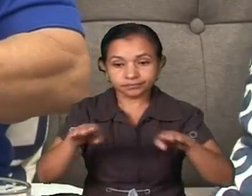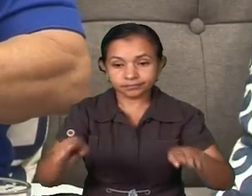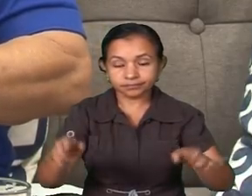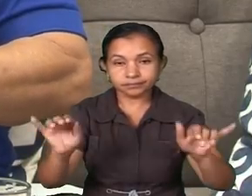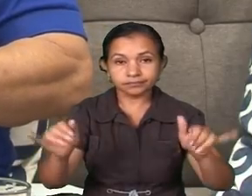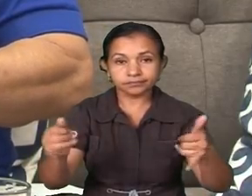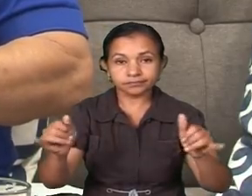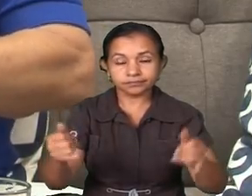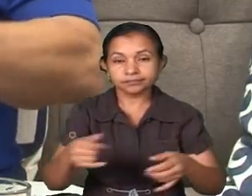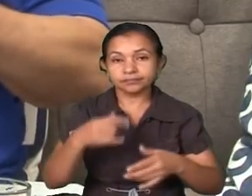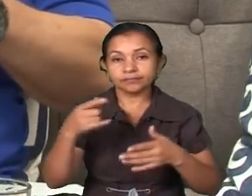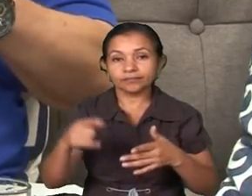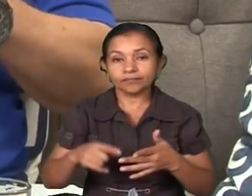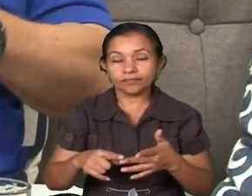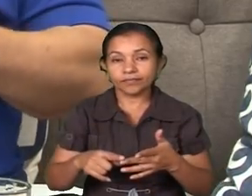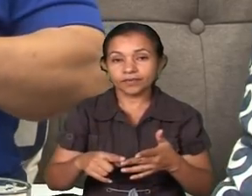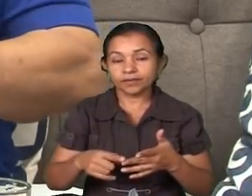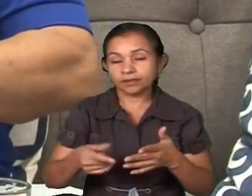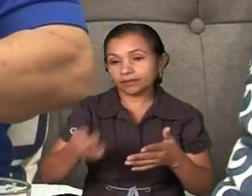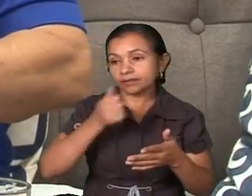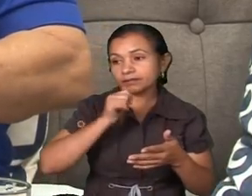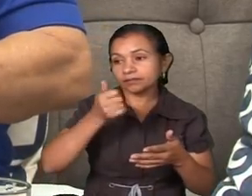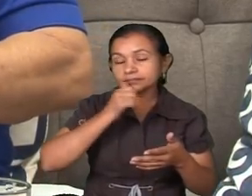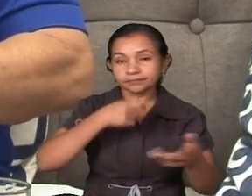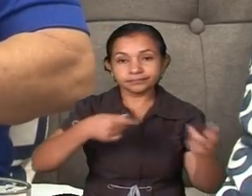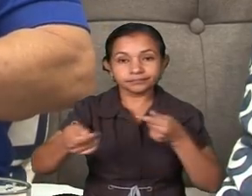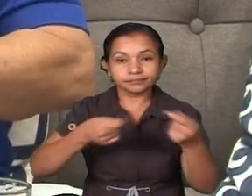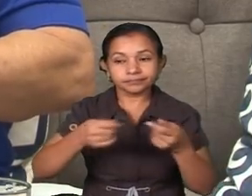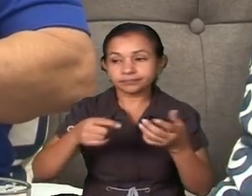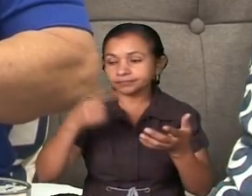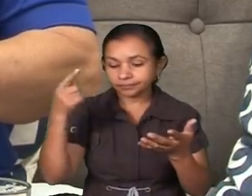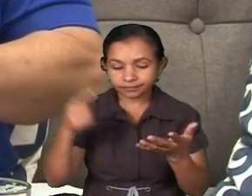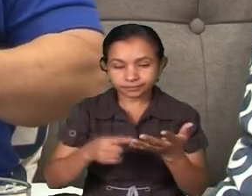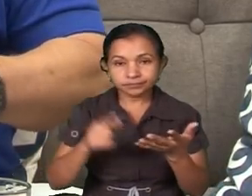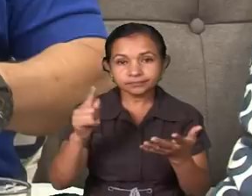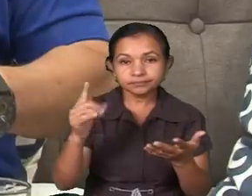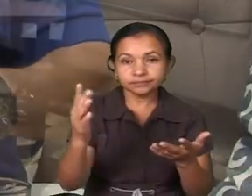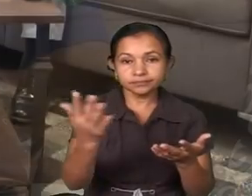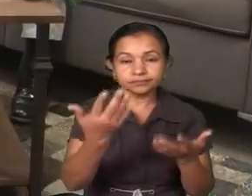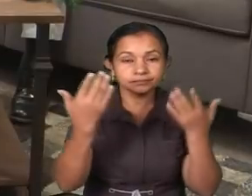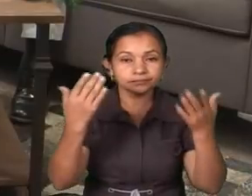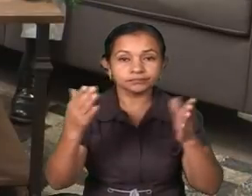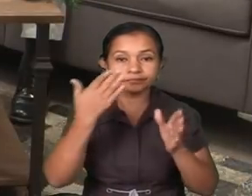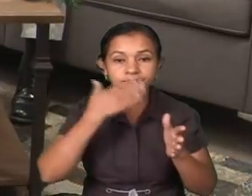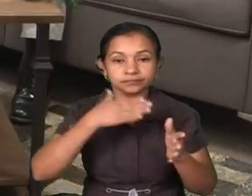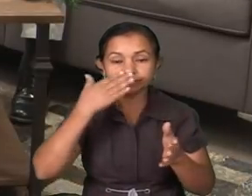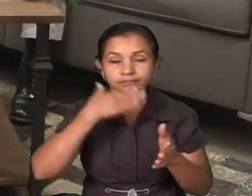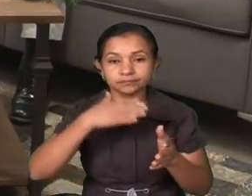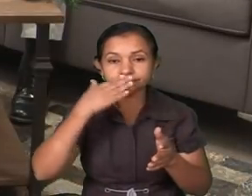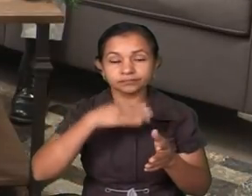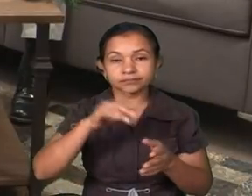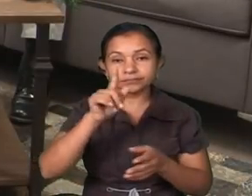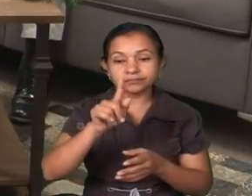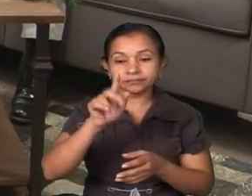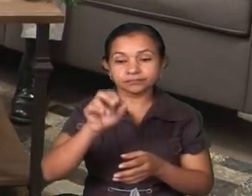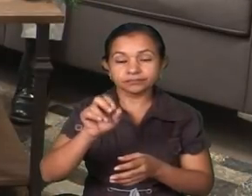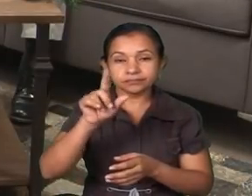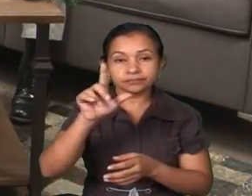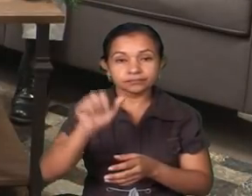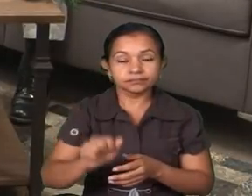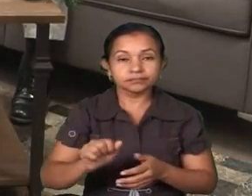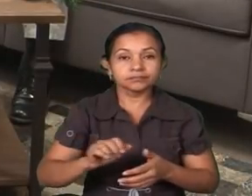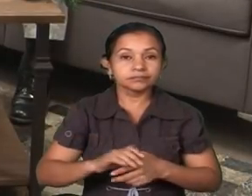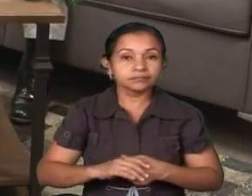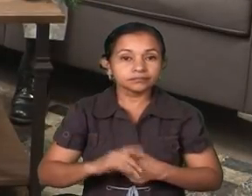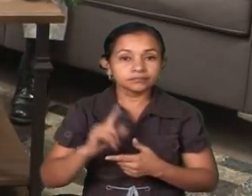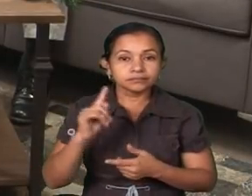Tola. Contra las cantinas de Tola. Contra todos los vicios, corrupción de Tola.